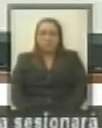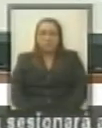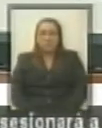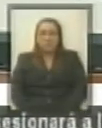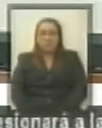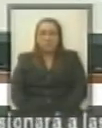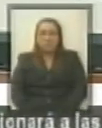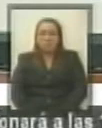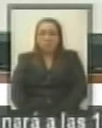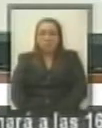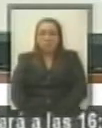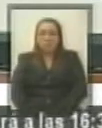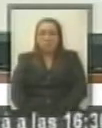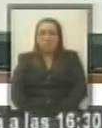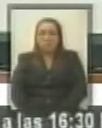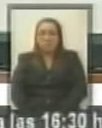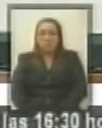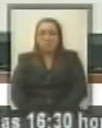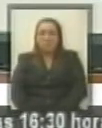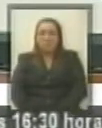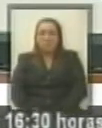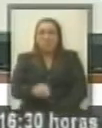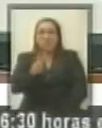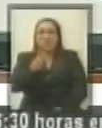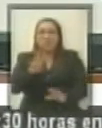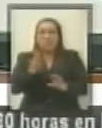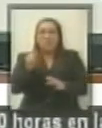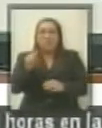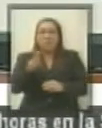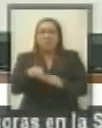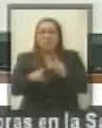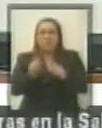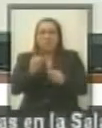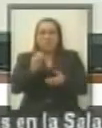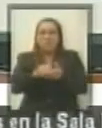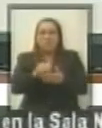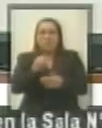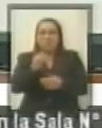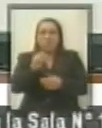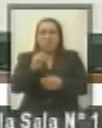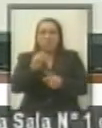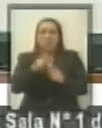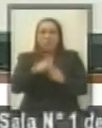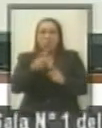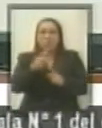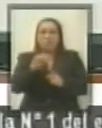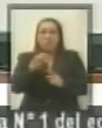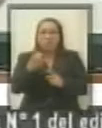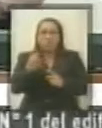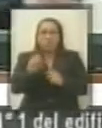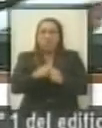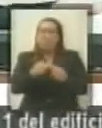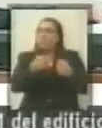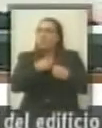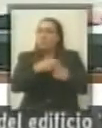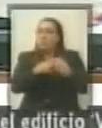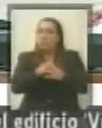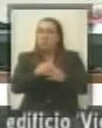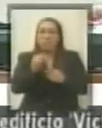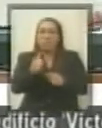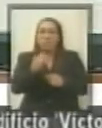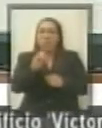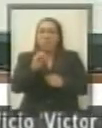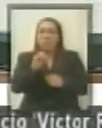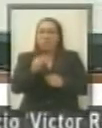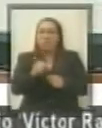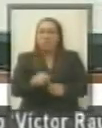028 del 29 de abril del 2011, designando al señor Humberto Ramírez Trucíos en representación de la propia